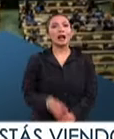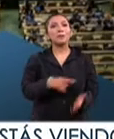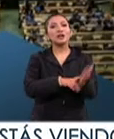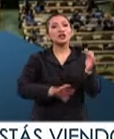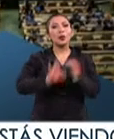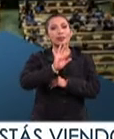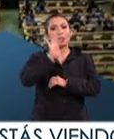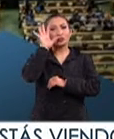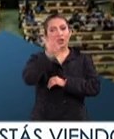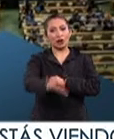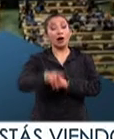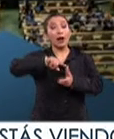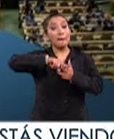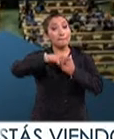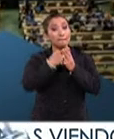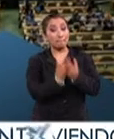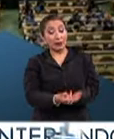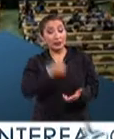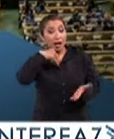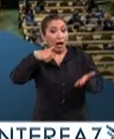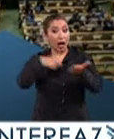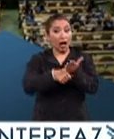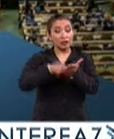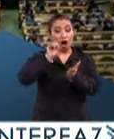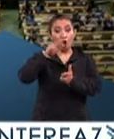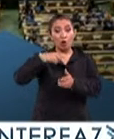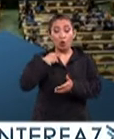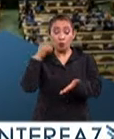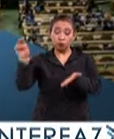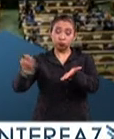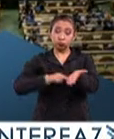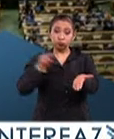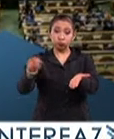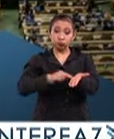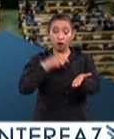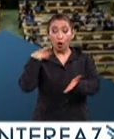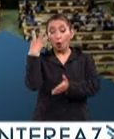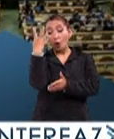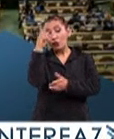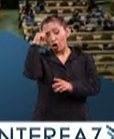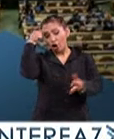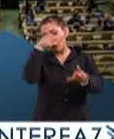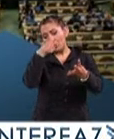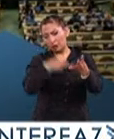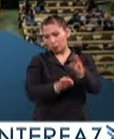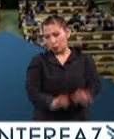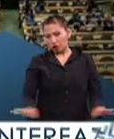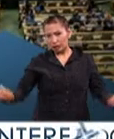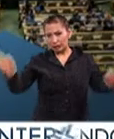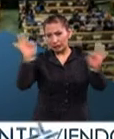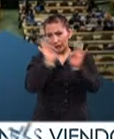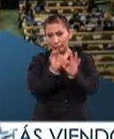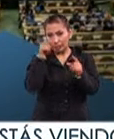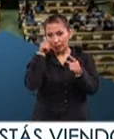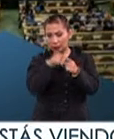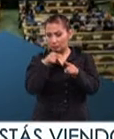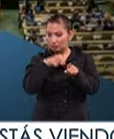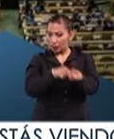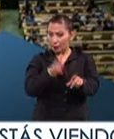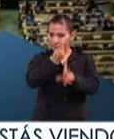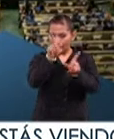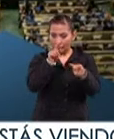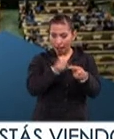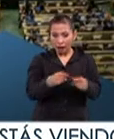En 1945 entra en vigor la Carta de las Naciones Unidas con 4 propósitos fundamentales: mantener la